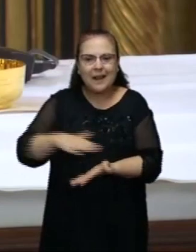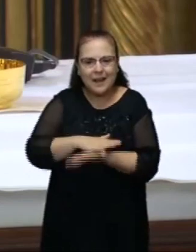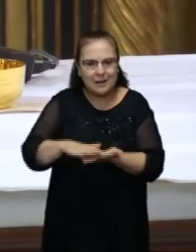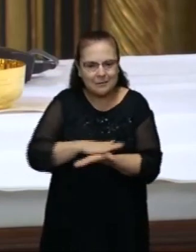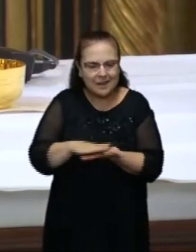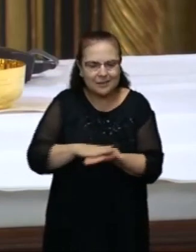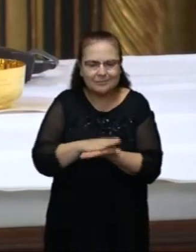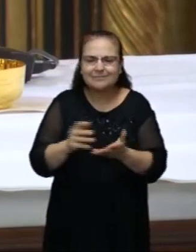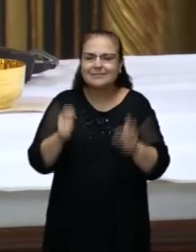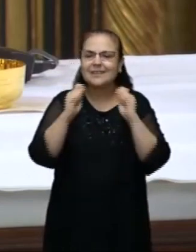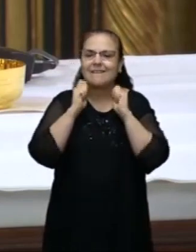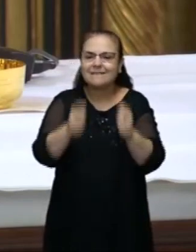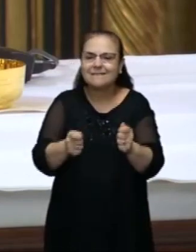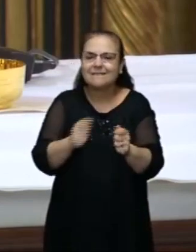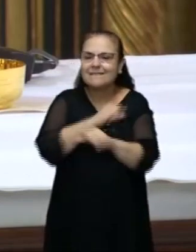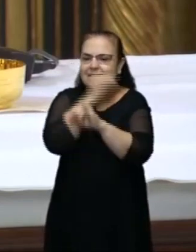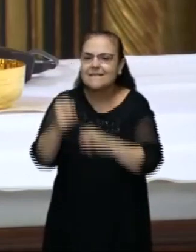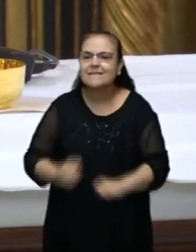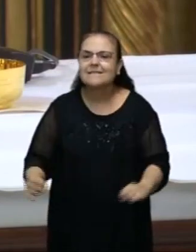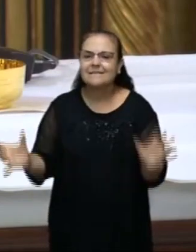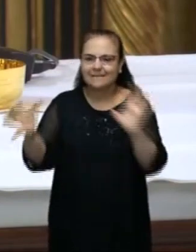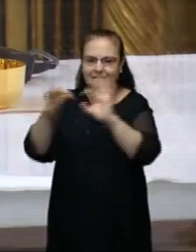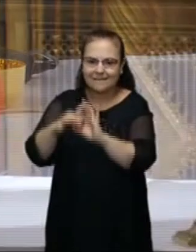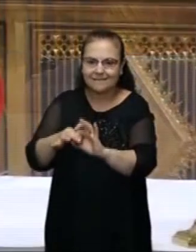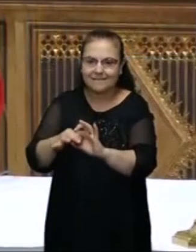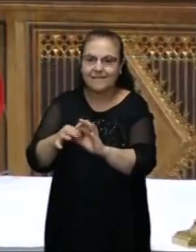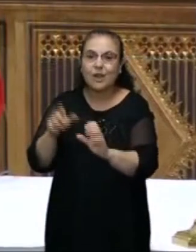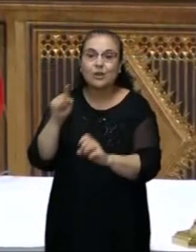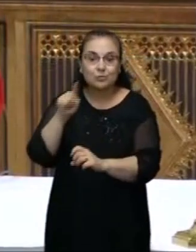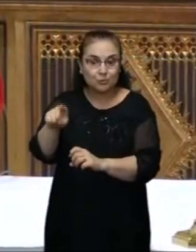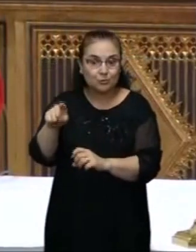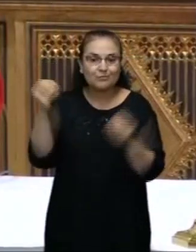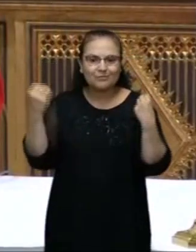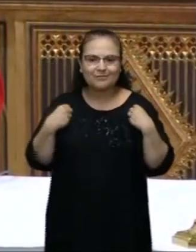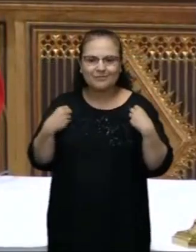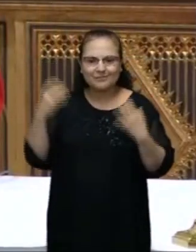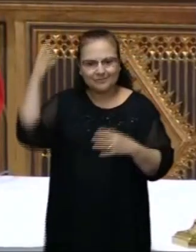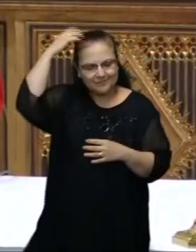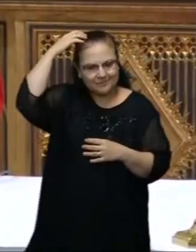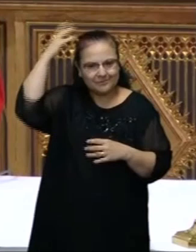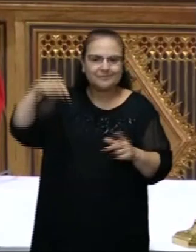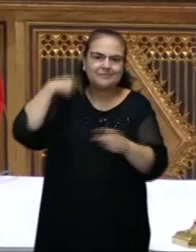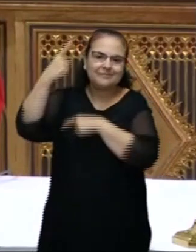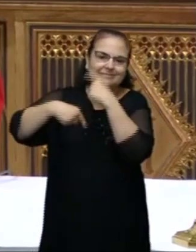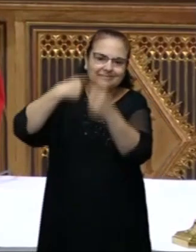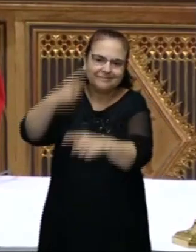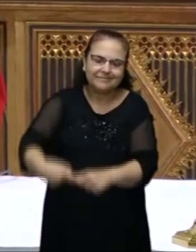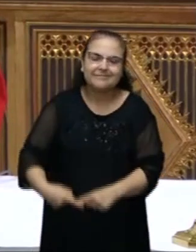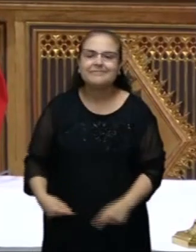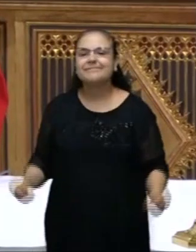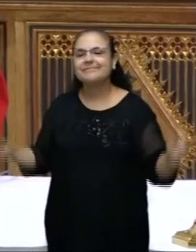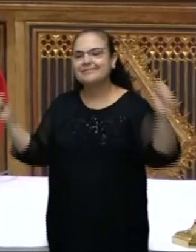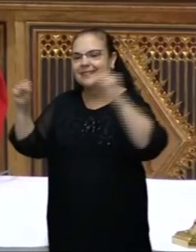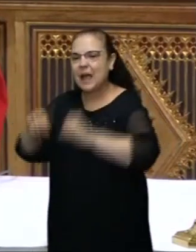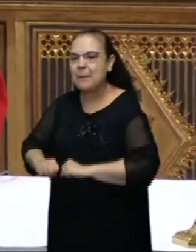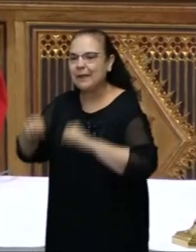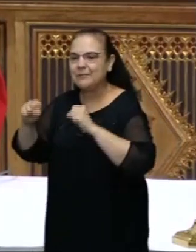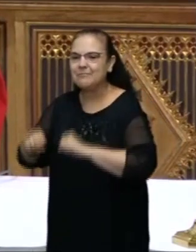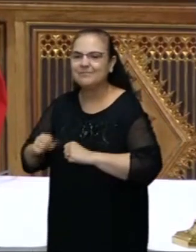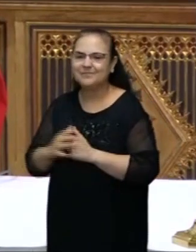palabra, concédele la paz y la unidad. Tú que vives y reinas por los siglos de los